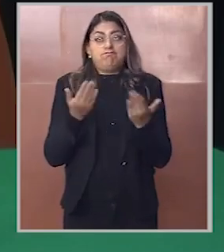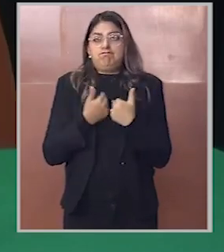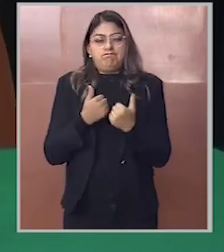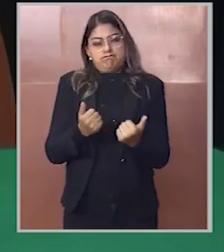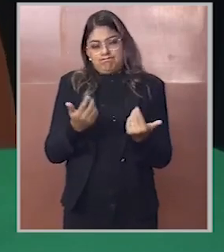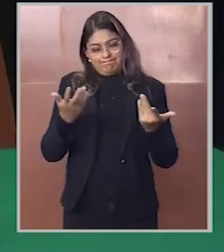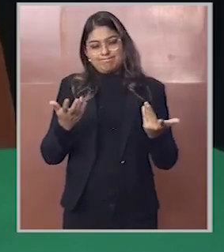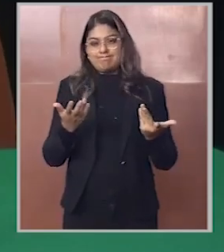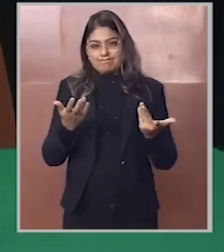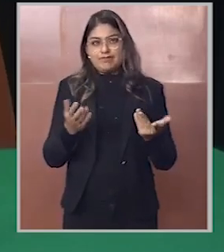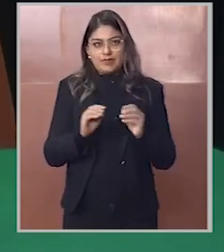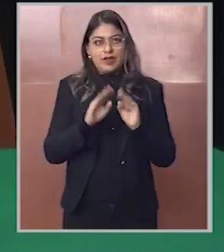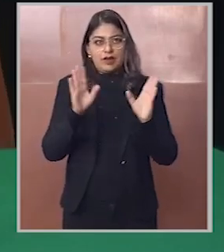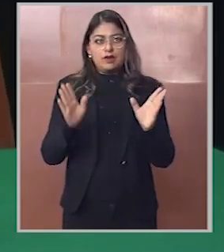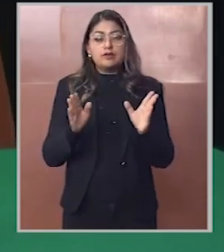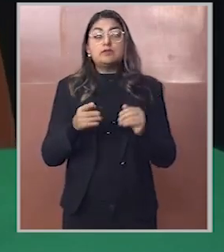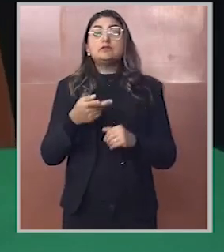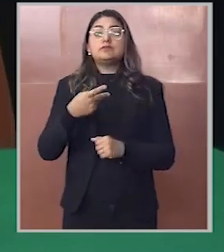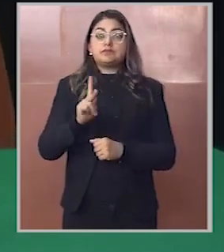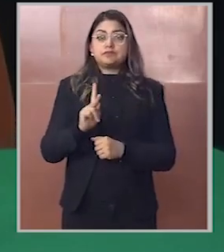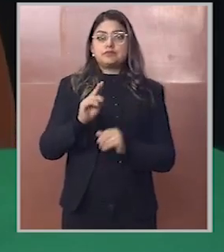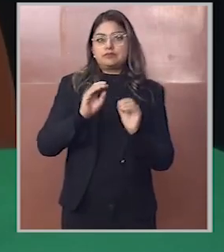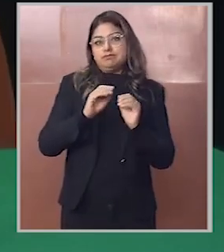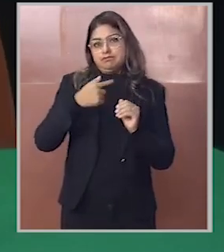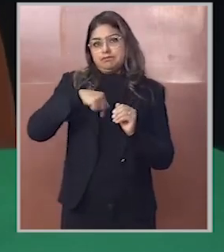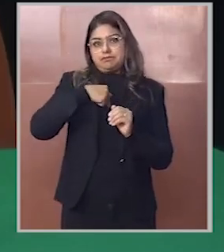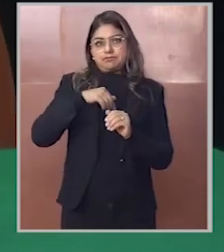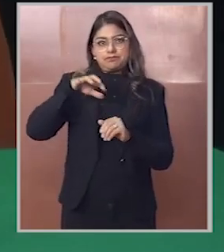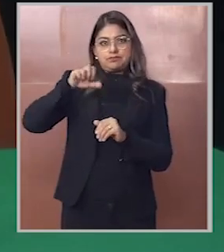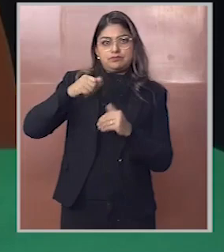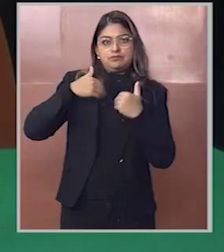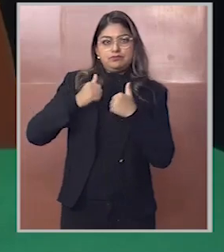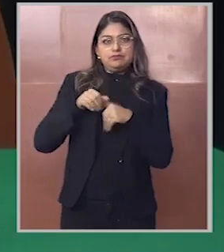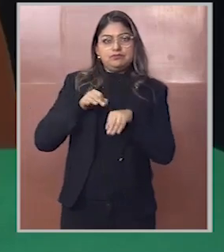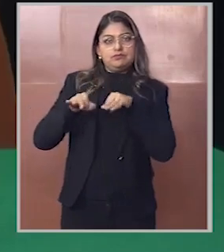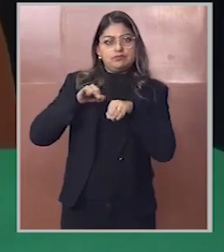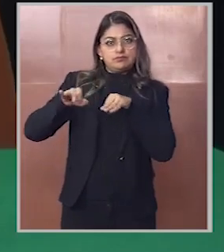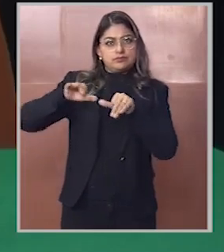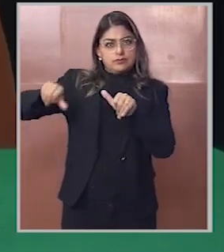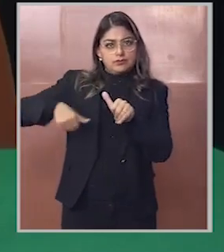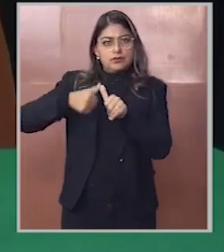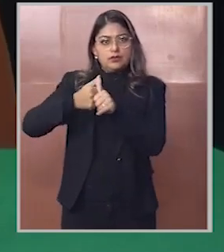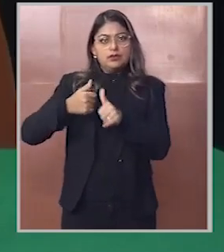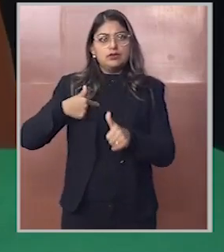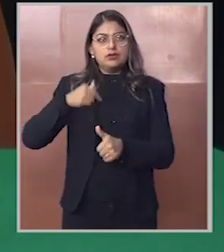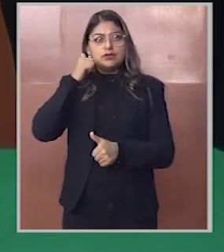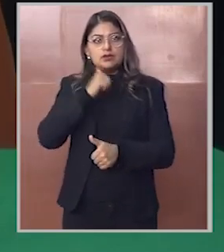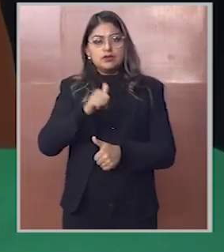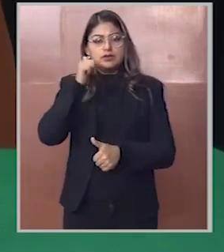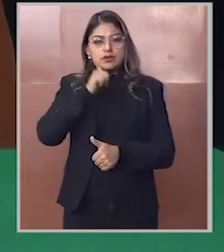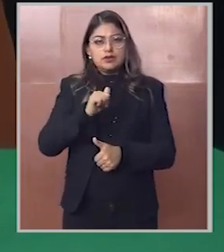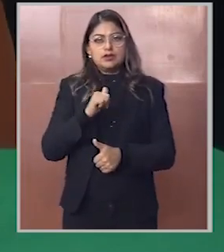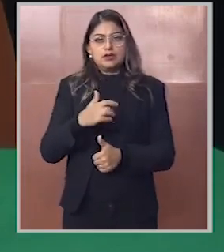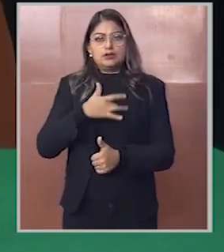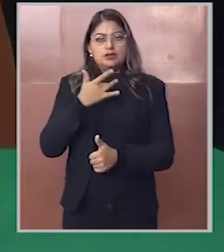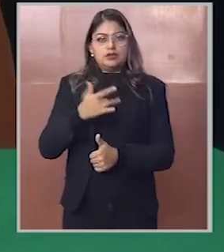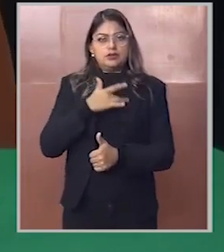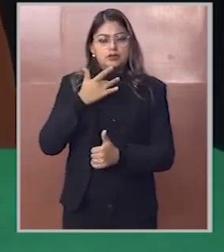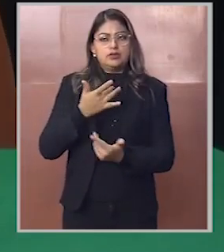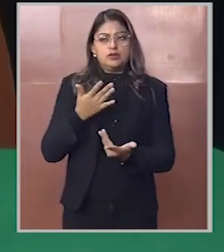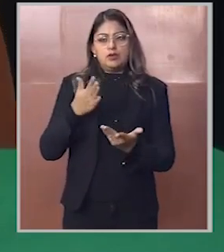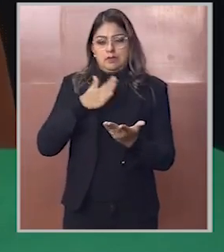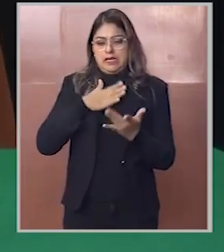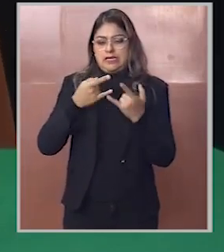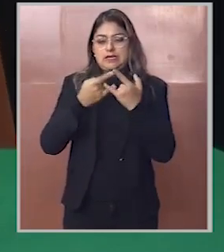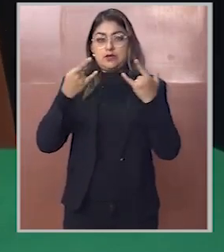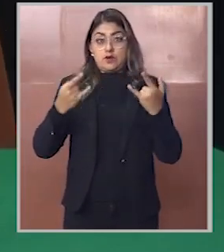uno se da cuenta del trabajo que hay detrás yo siempre lo cuento como anécdota mis padres peruanos como yo eran de